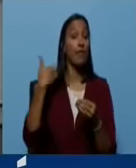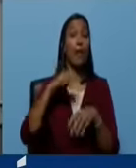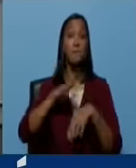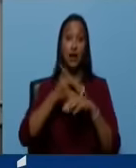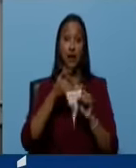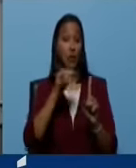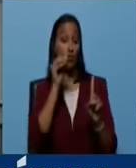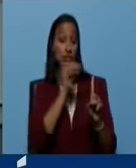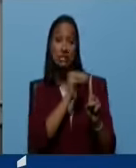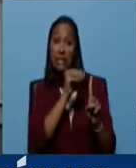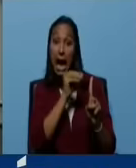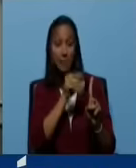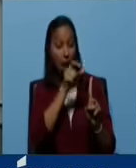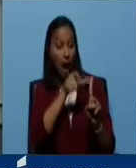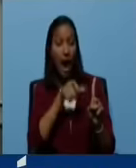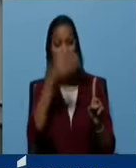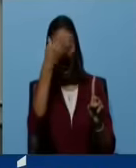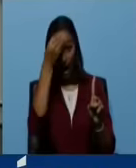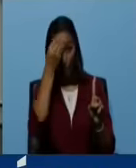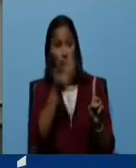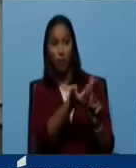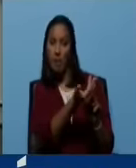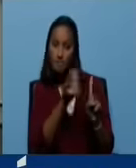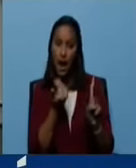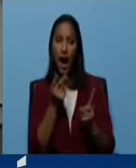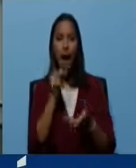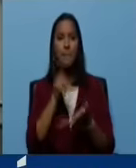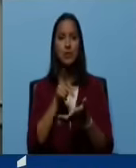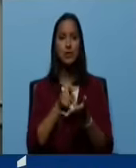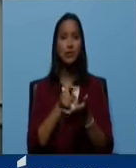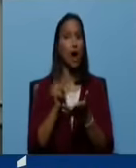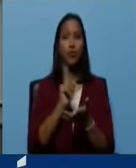cara. Yo estoy seguro, por algo muy